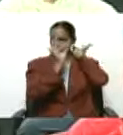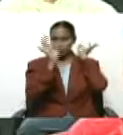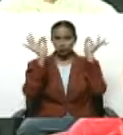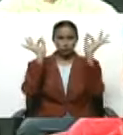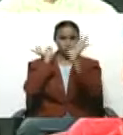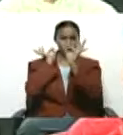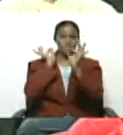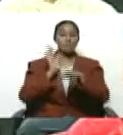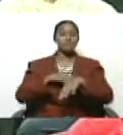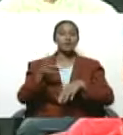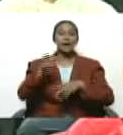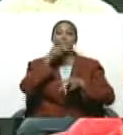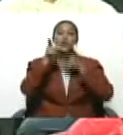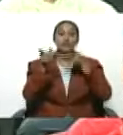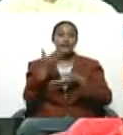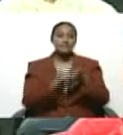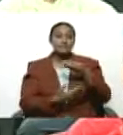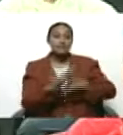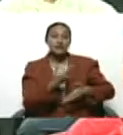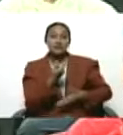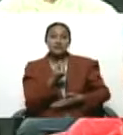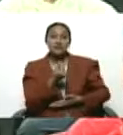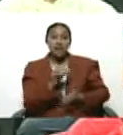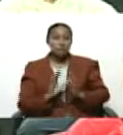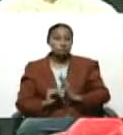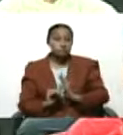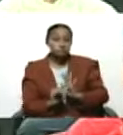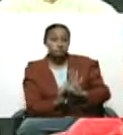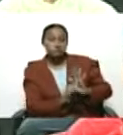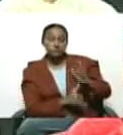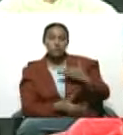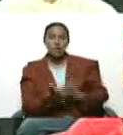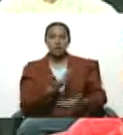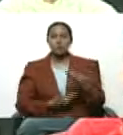negocio. Es un negocio.